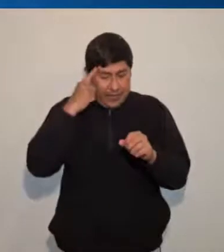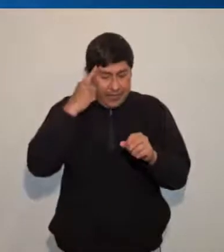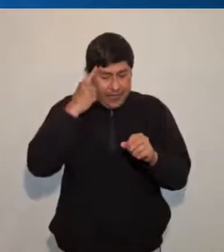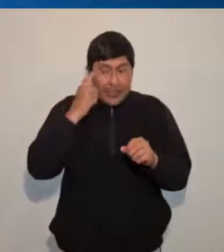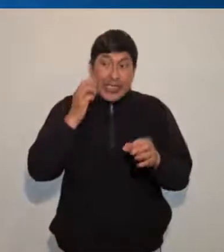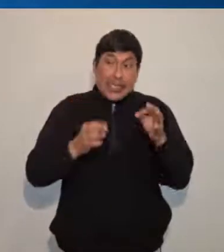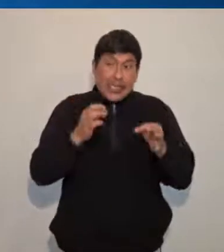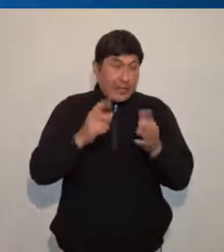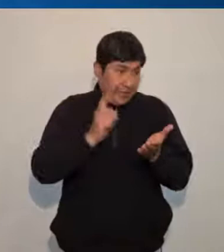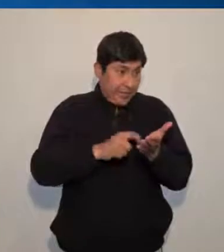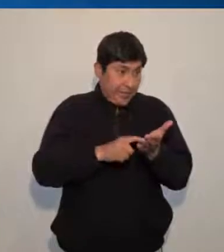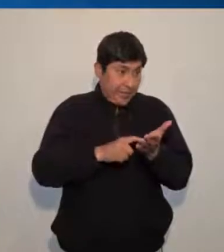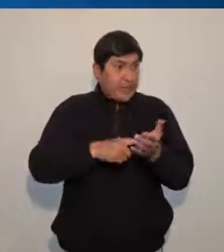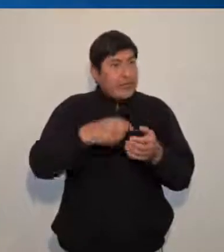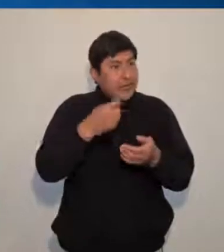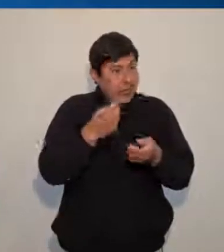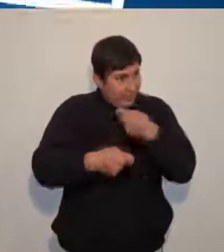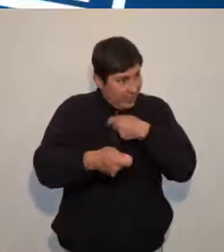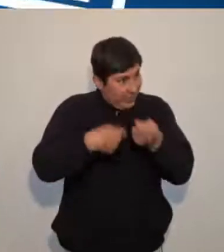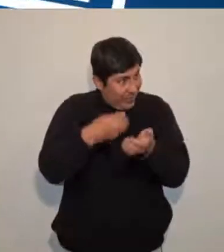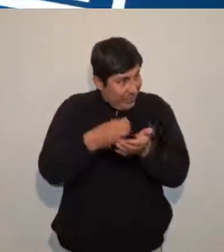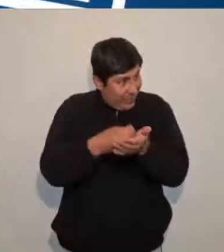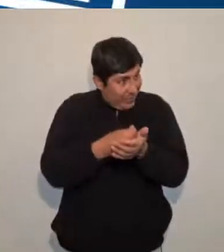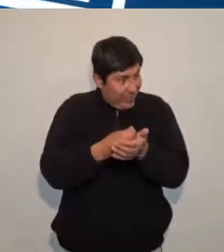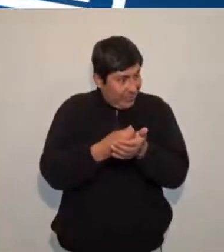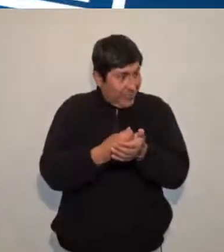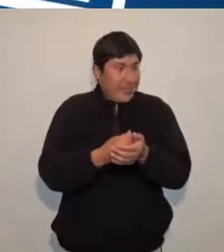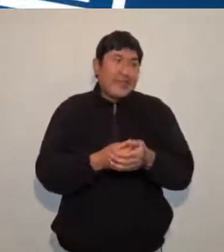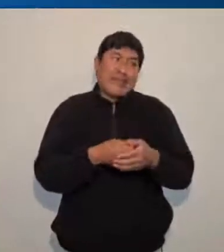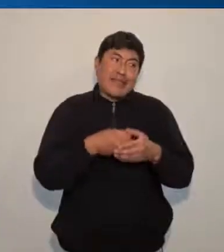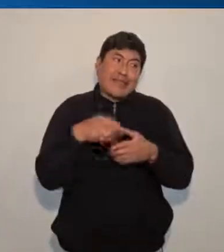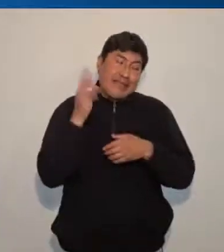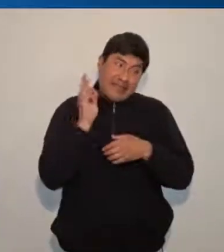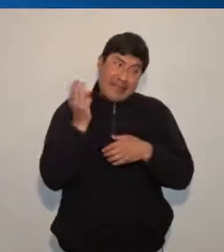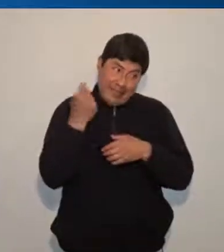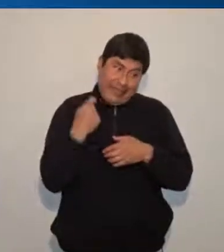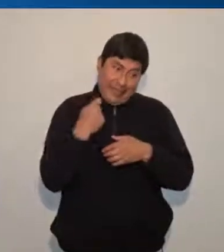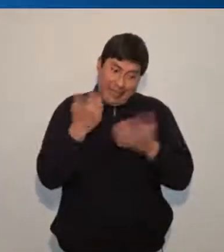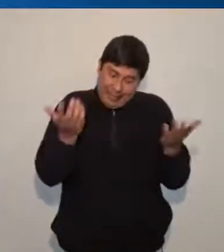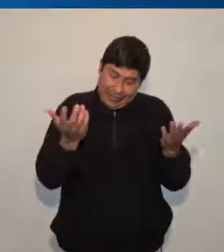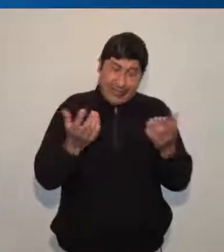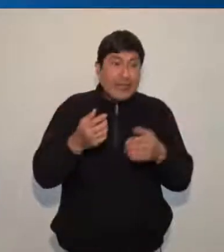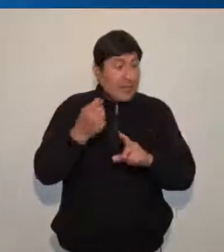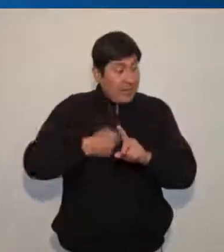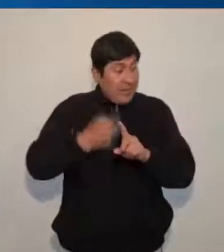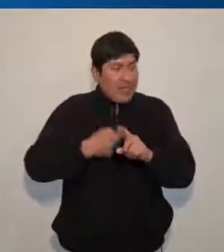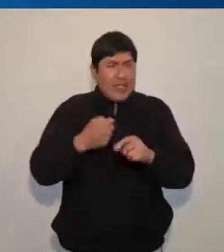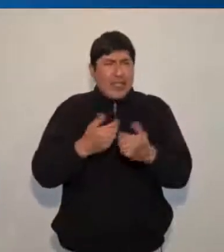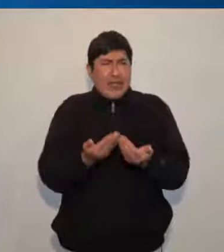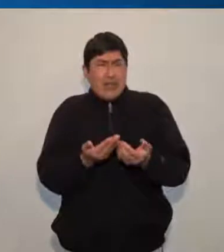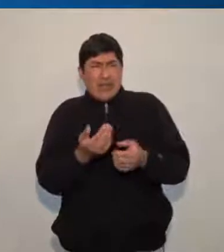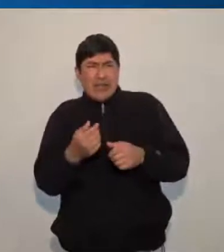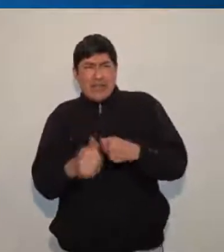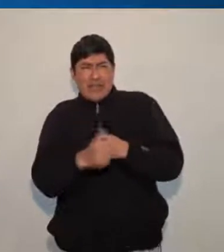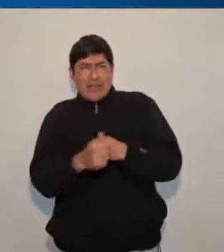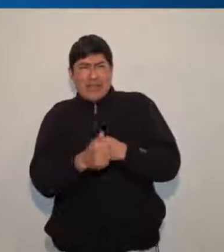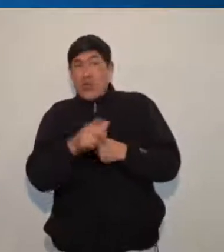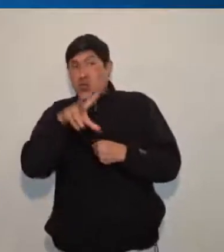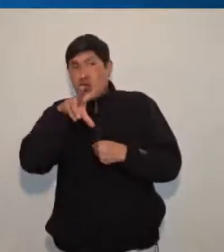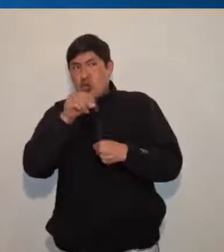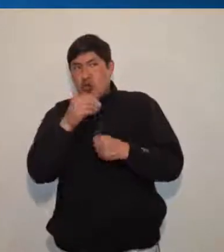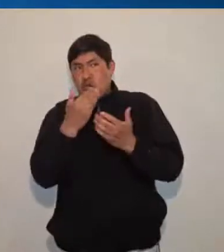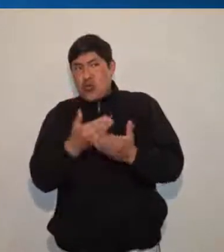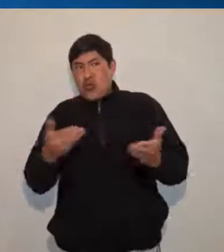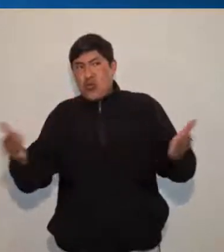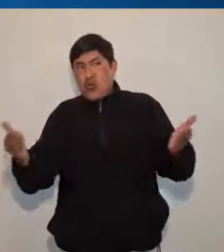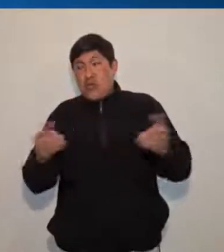considerar si esa actividad genera platita. Eso es la rentabilidad. Luego, debe analizar los riesgos. No se